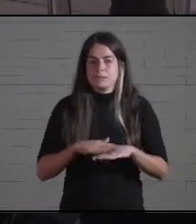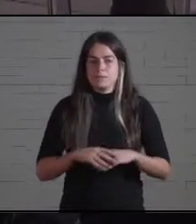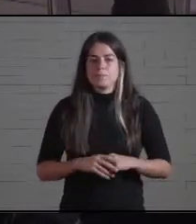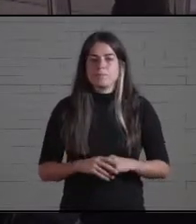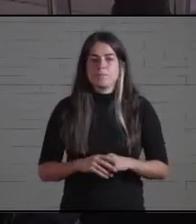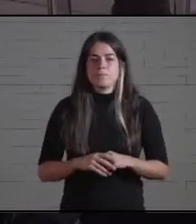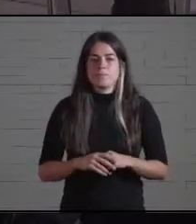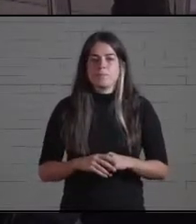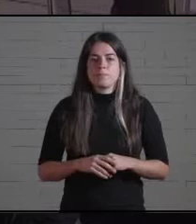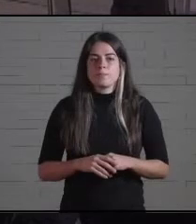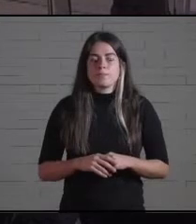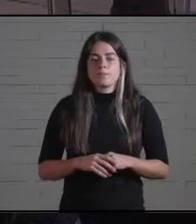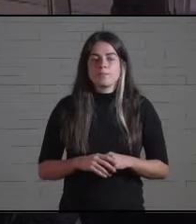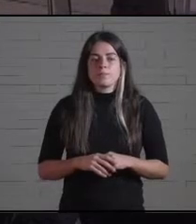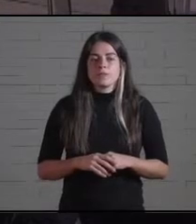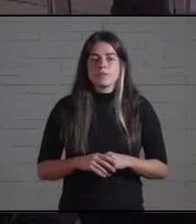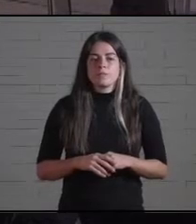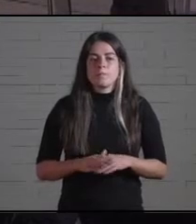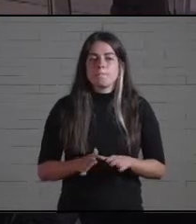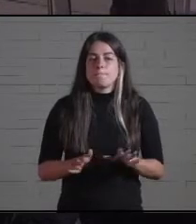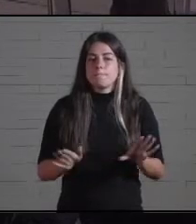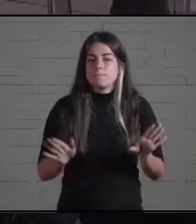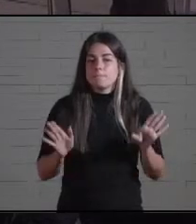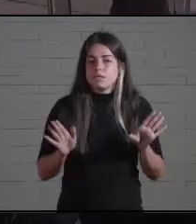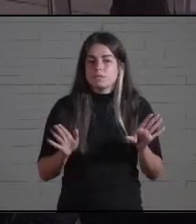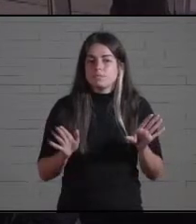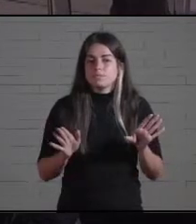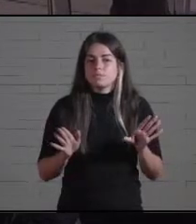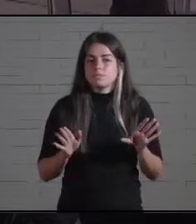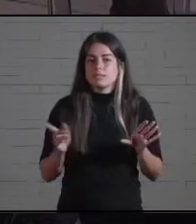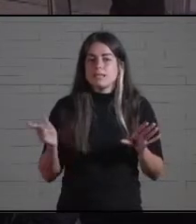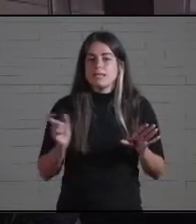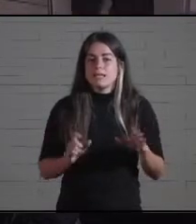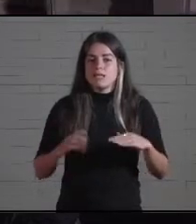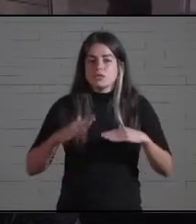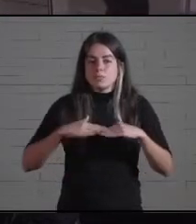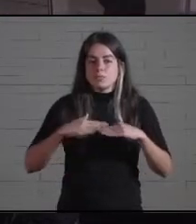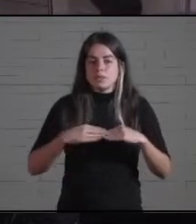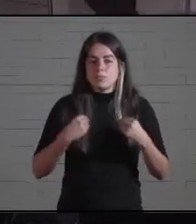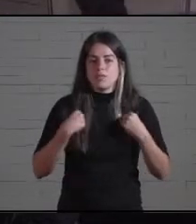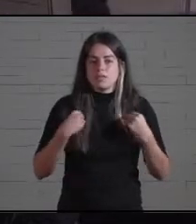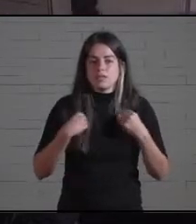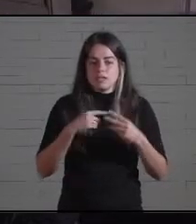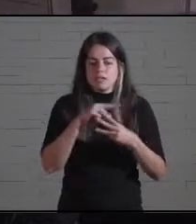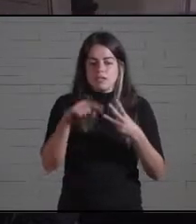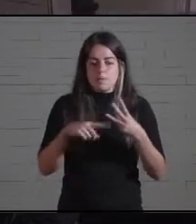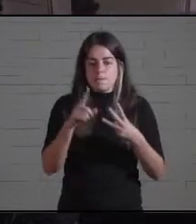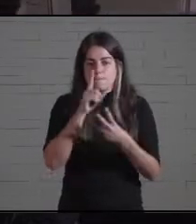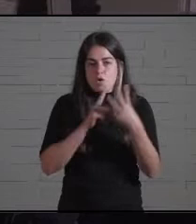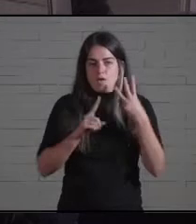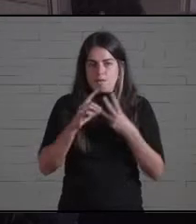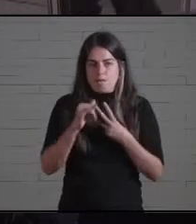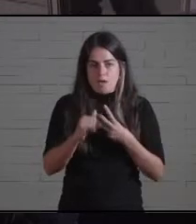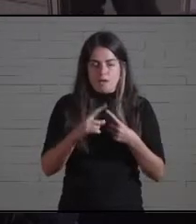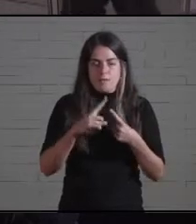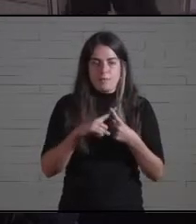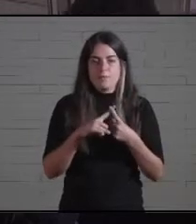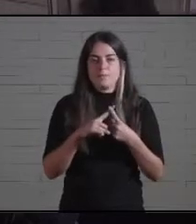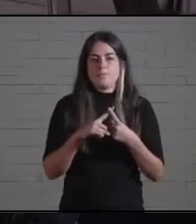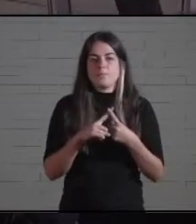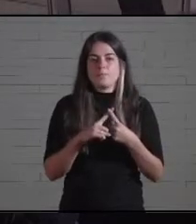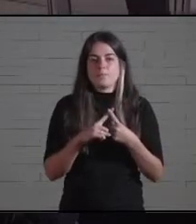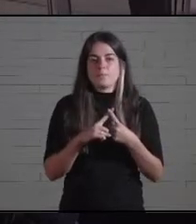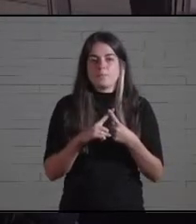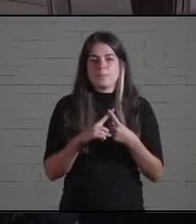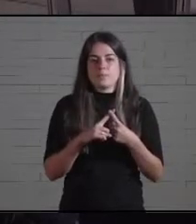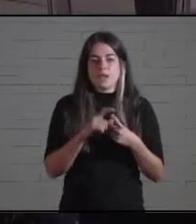no ha llegado, el ingreso mínimo vital tiene tres problemas. No ha llegado ni a la mitad de los